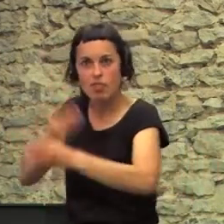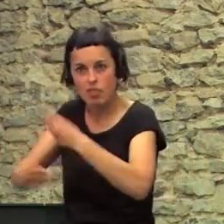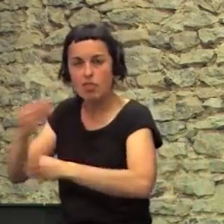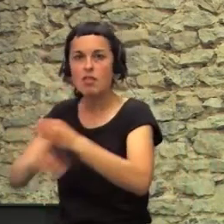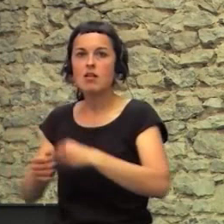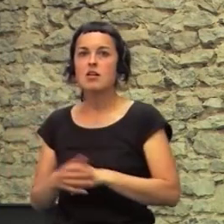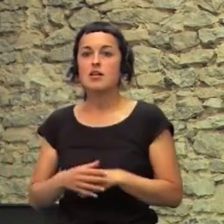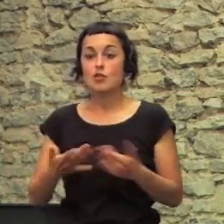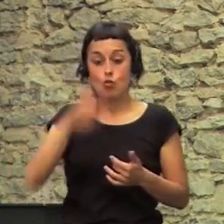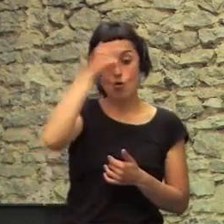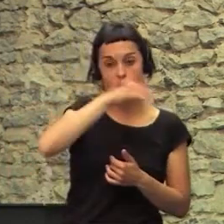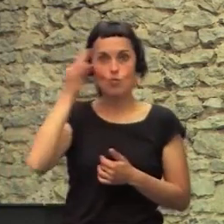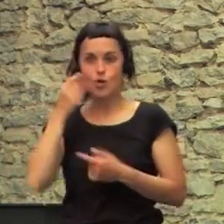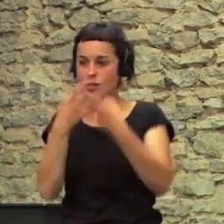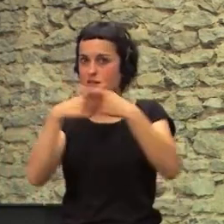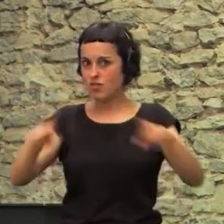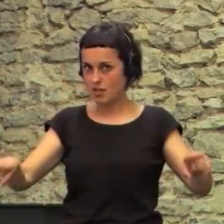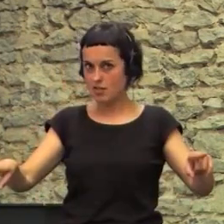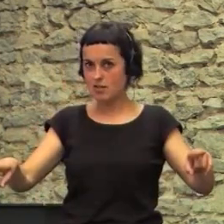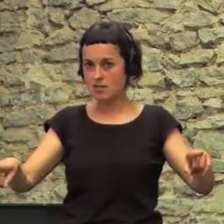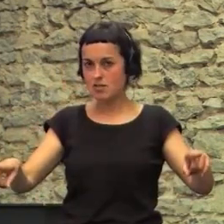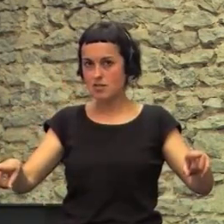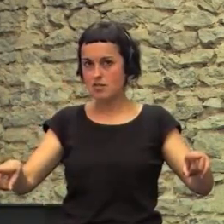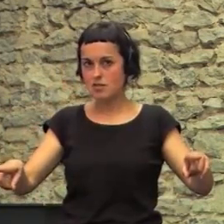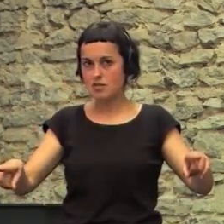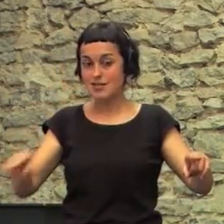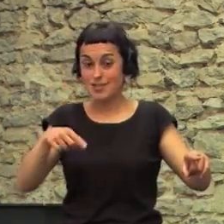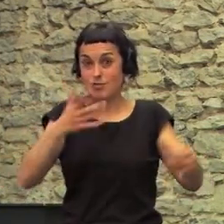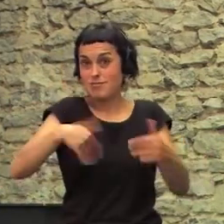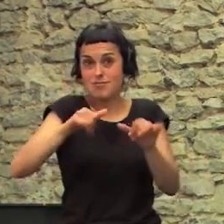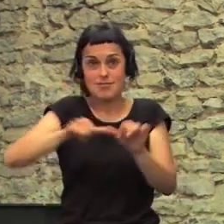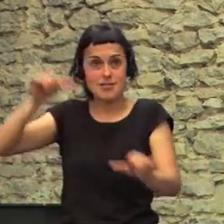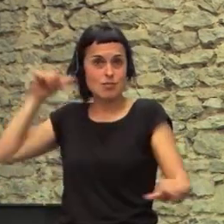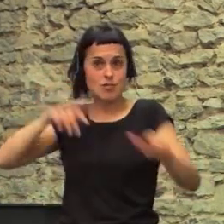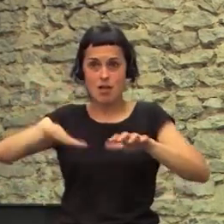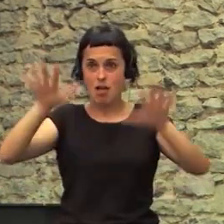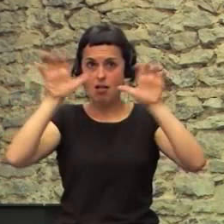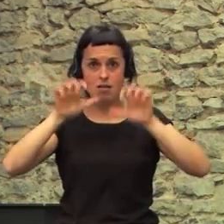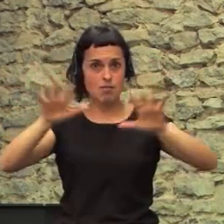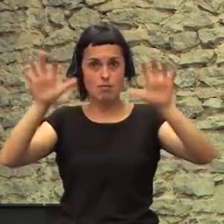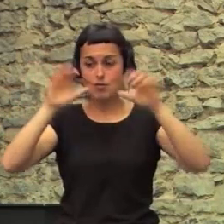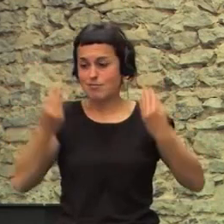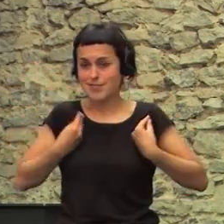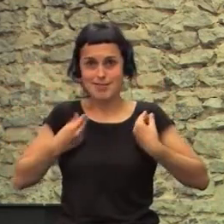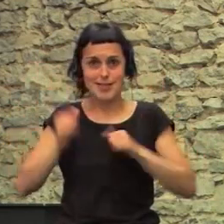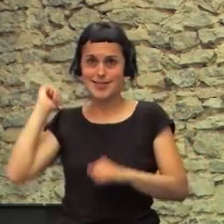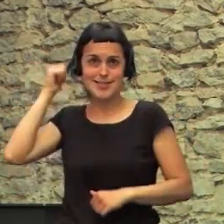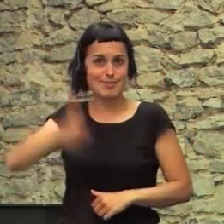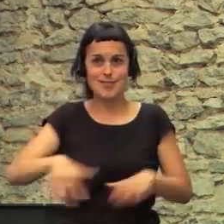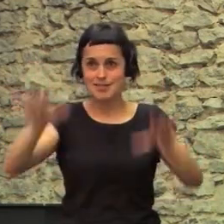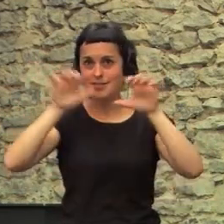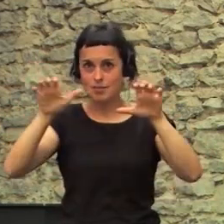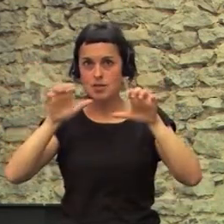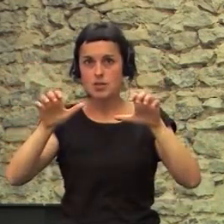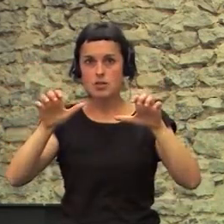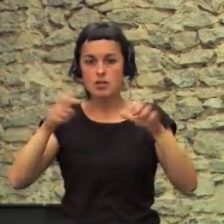ese dimorfismo, ¿no? Y este determinismo biológico que hemos aprendido absolutamente en nuestra vida, siempre yo he sentido que era